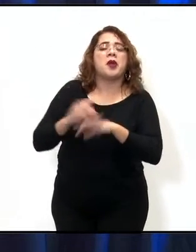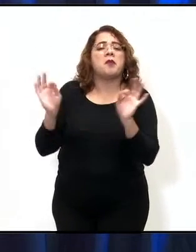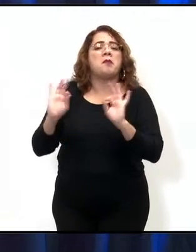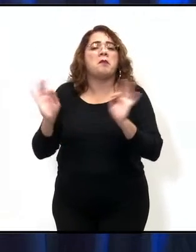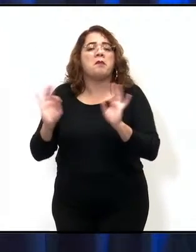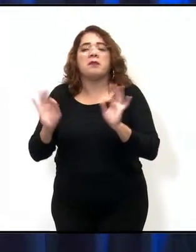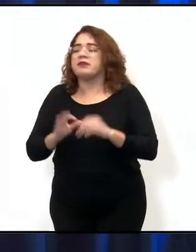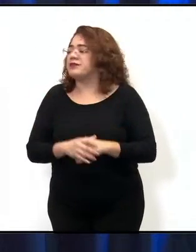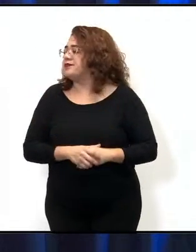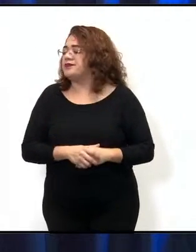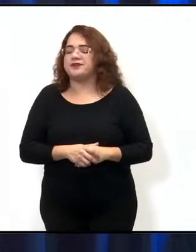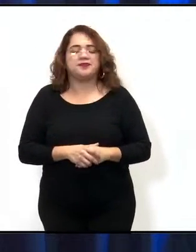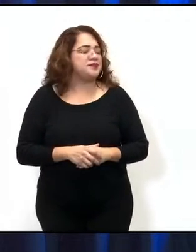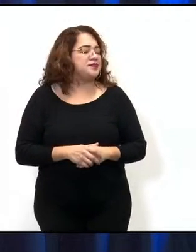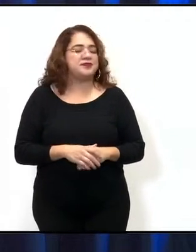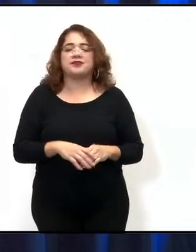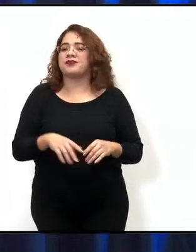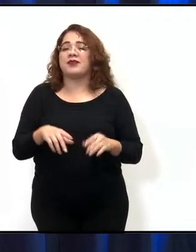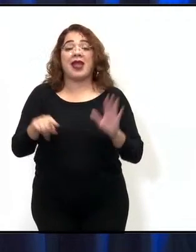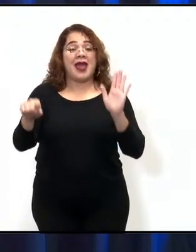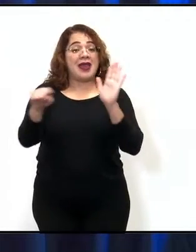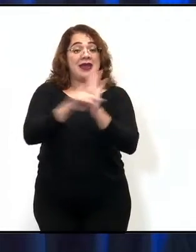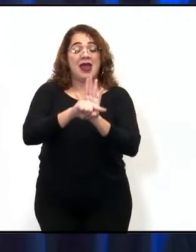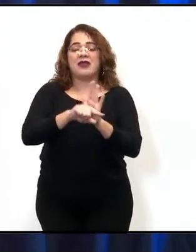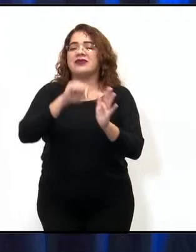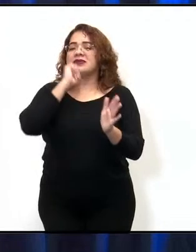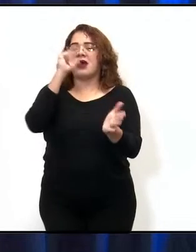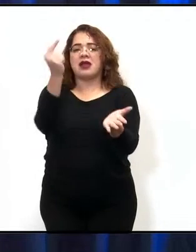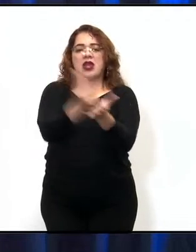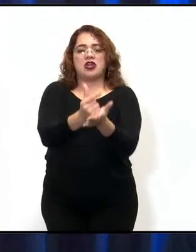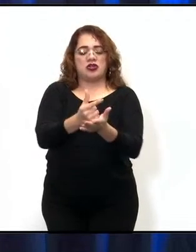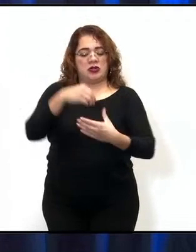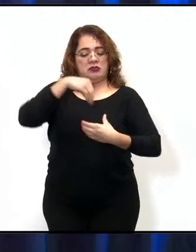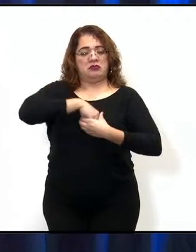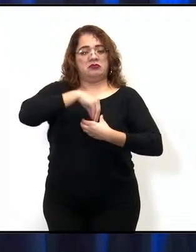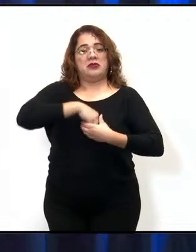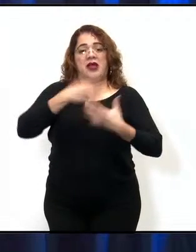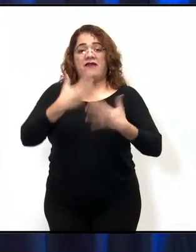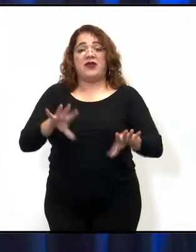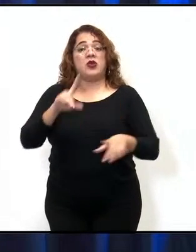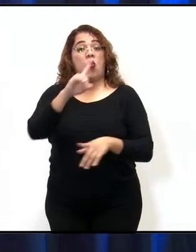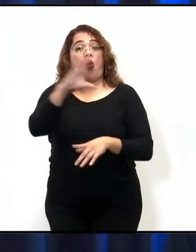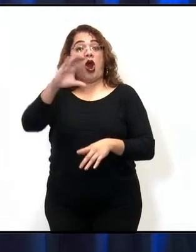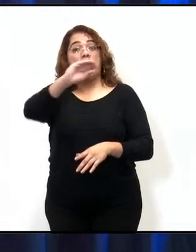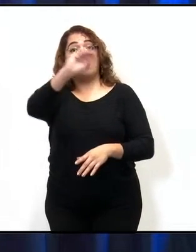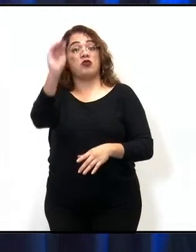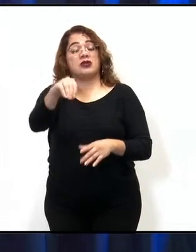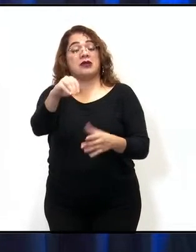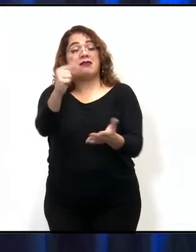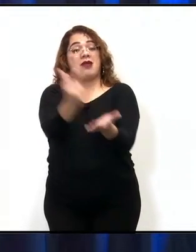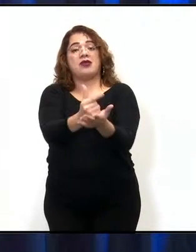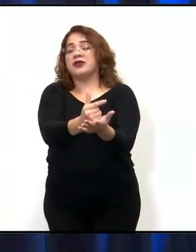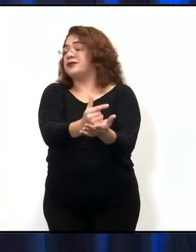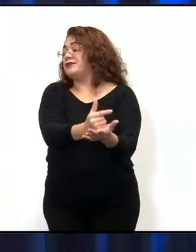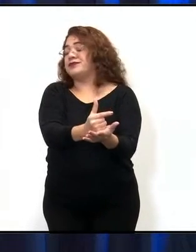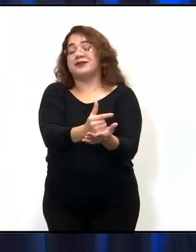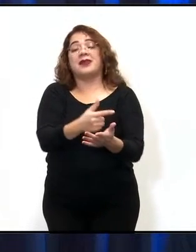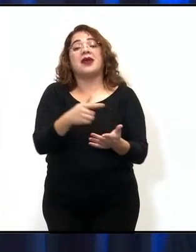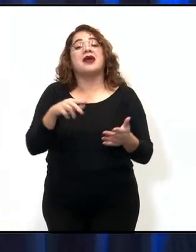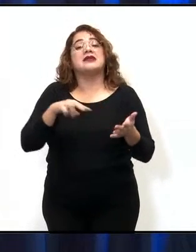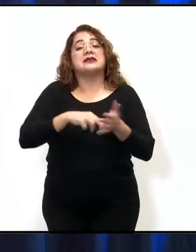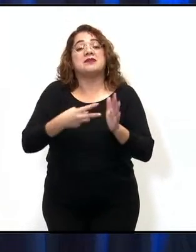detectar ese virus. Así es que una prueba negativa no confirma el 100% que usted no tiene el virus.